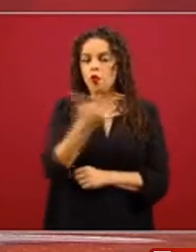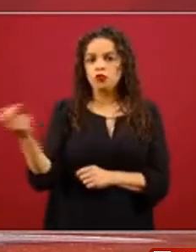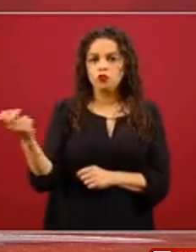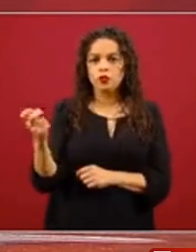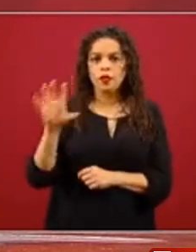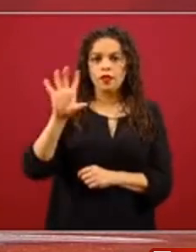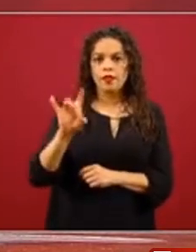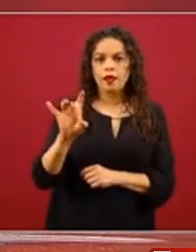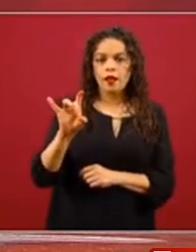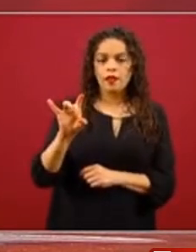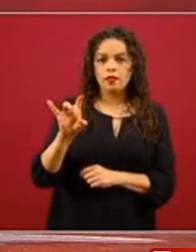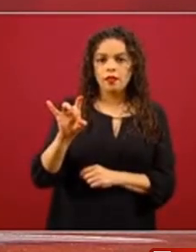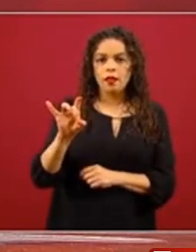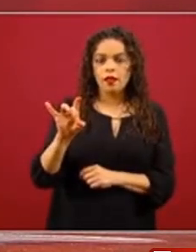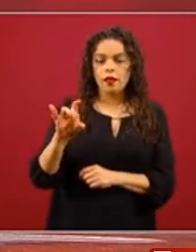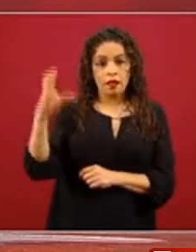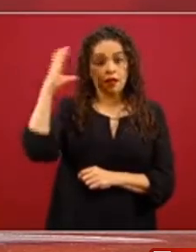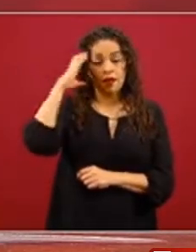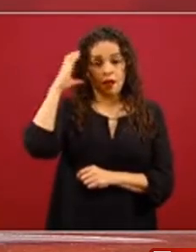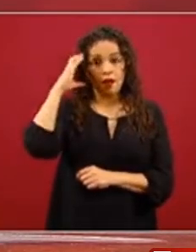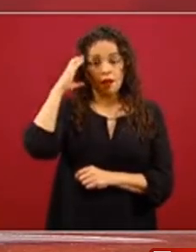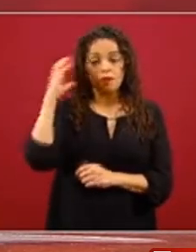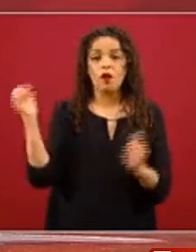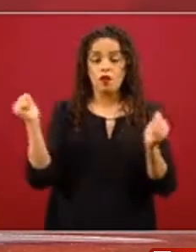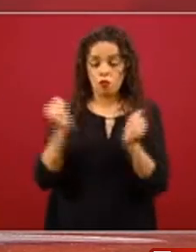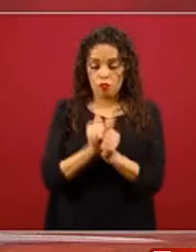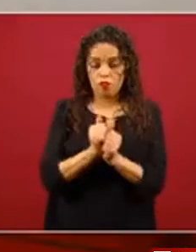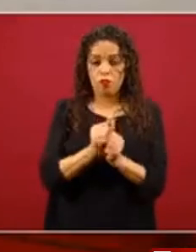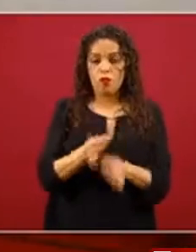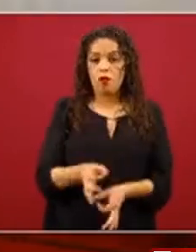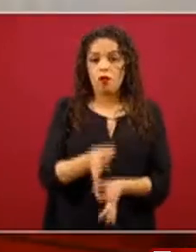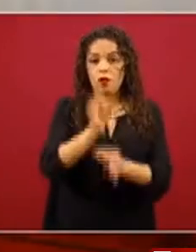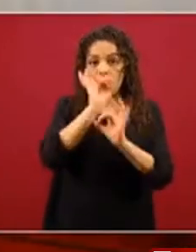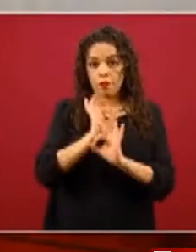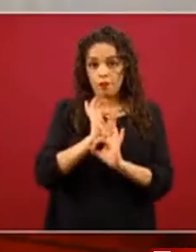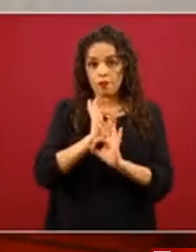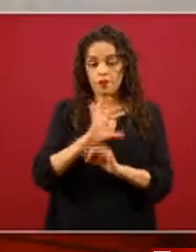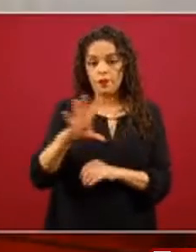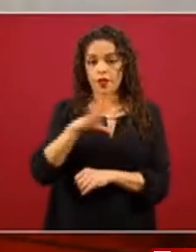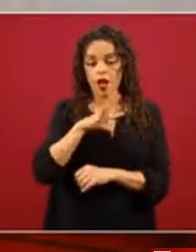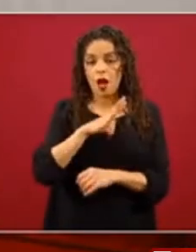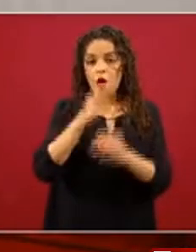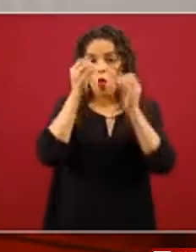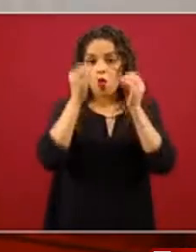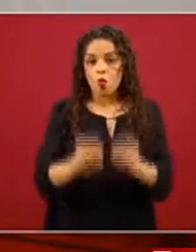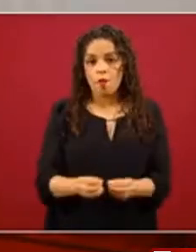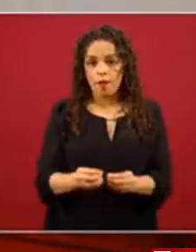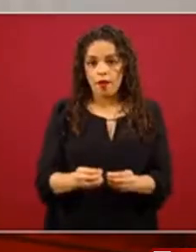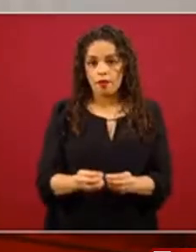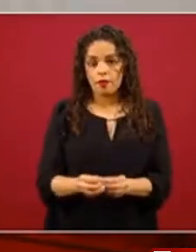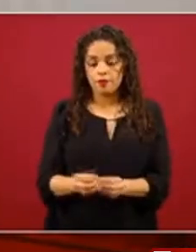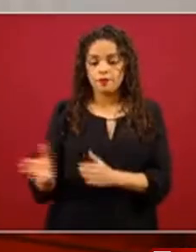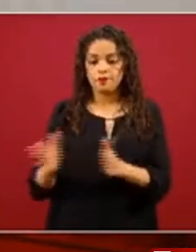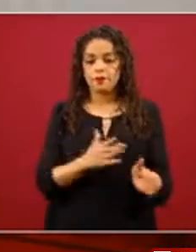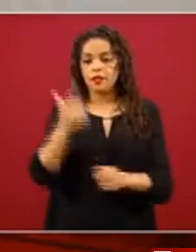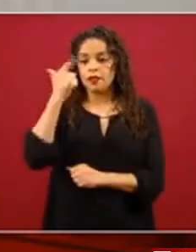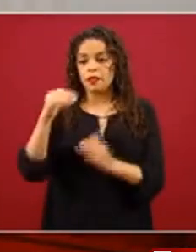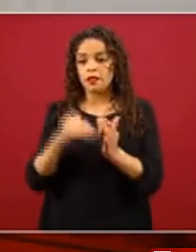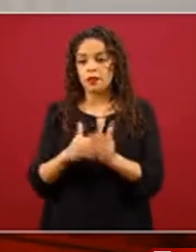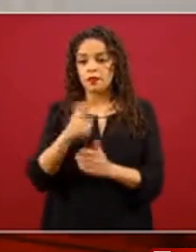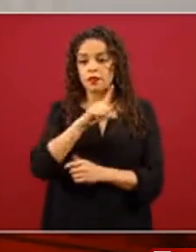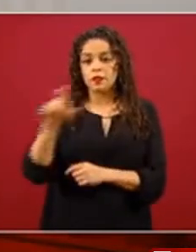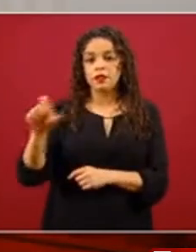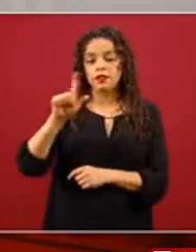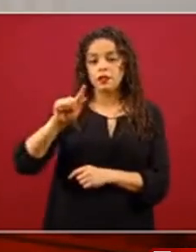4.830 camas con ventilador ocupadas y 7.773